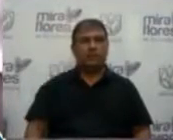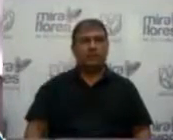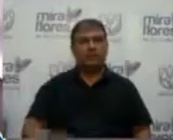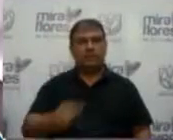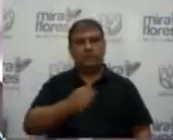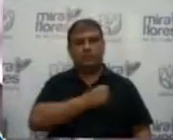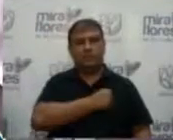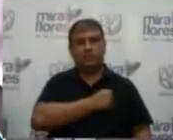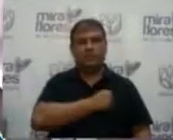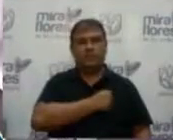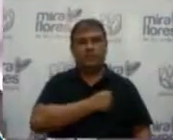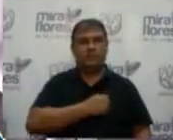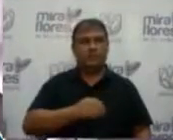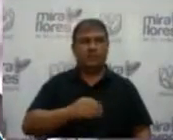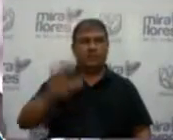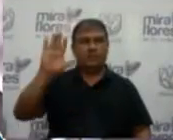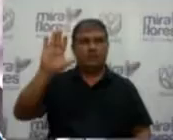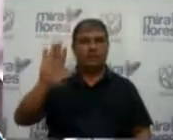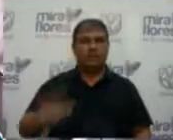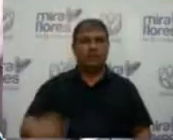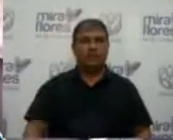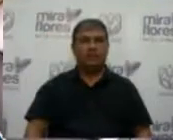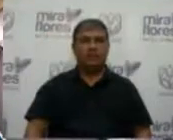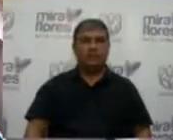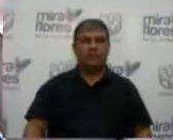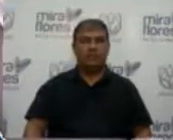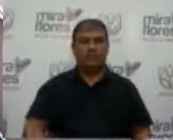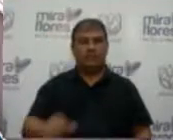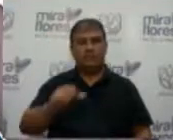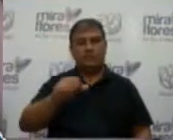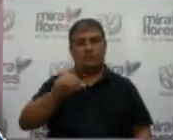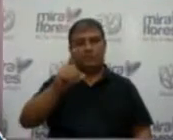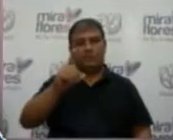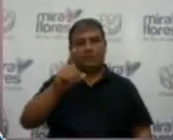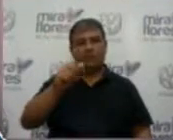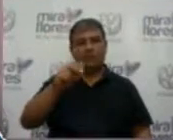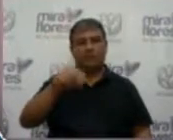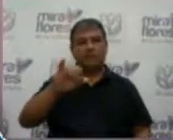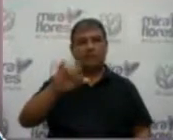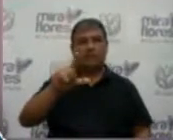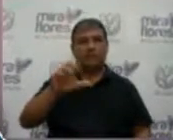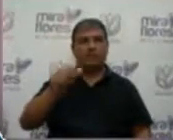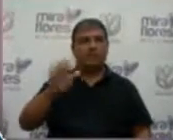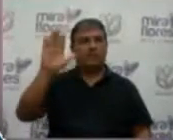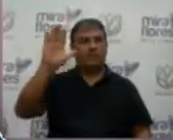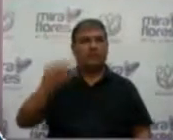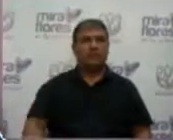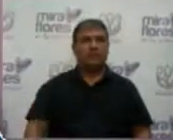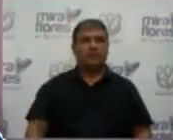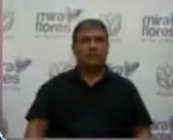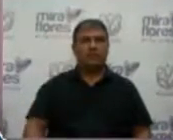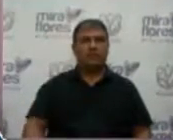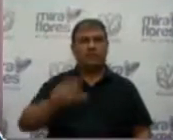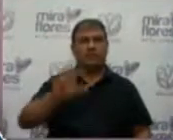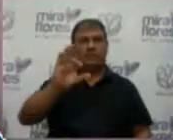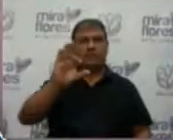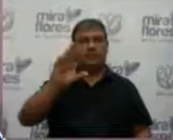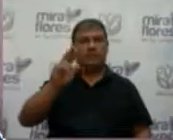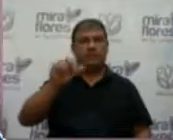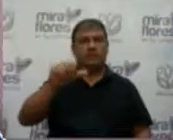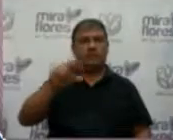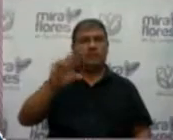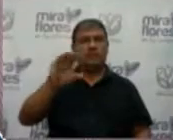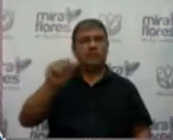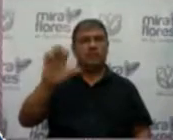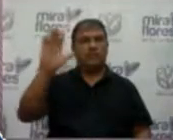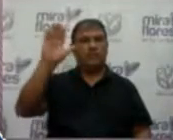Señora Susana Stinglish Watson. Señorita Daniela Lozano Vítor. Señora Franca Rey Camino.